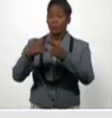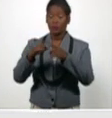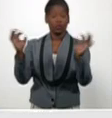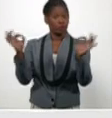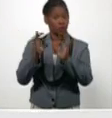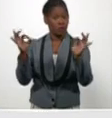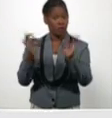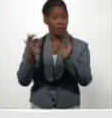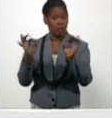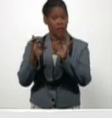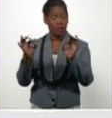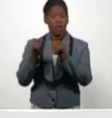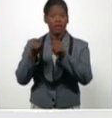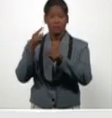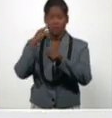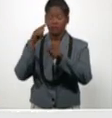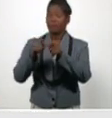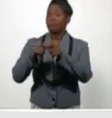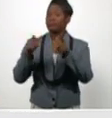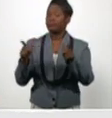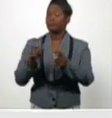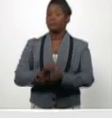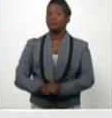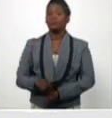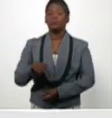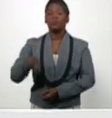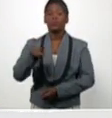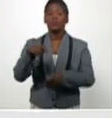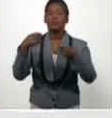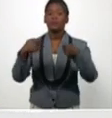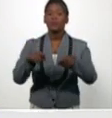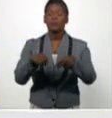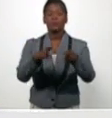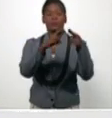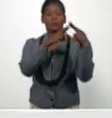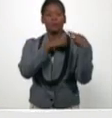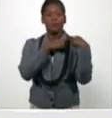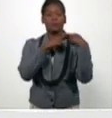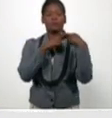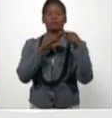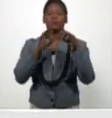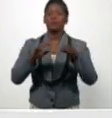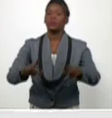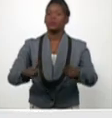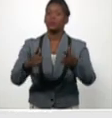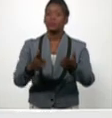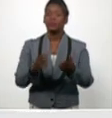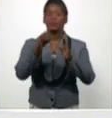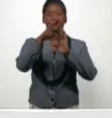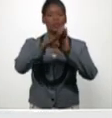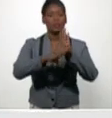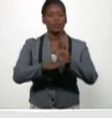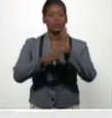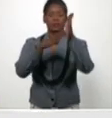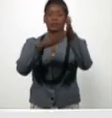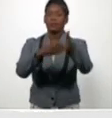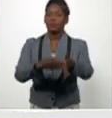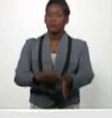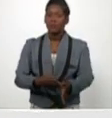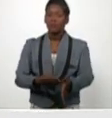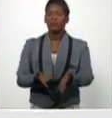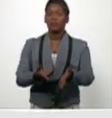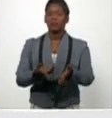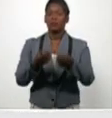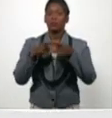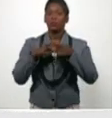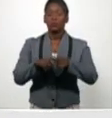elevada. Esto es lo que tenemos que resolver, fíjense, con todas las medidas, con la conducción del partido y el gobierno, con